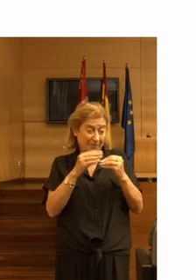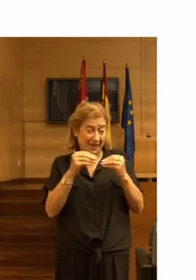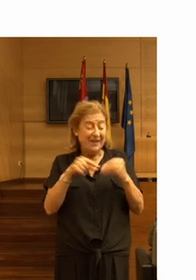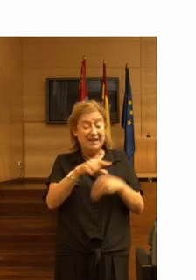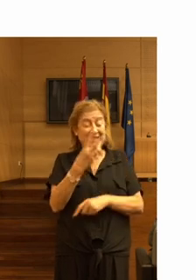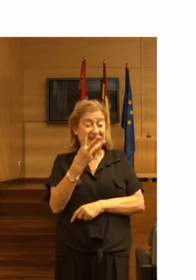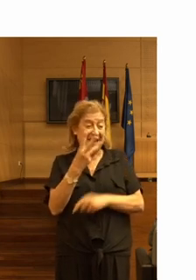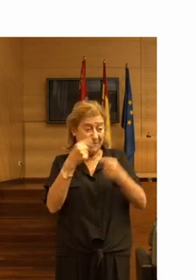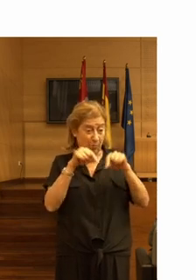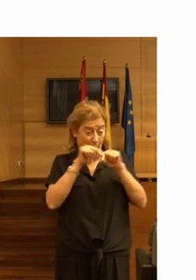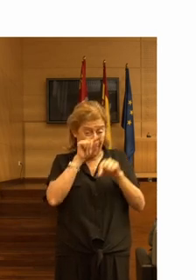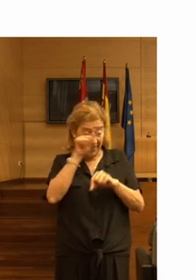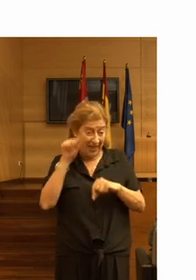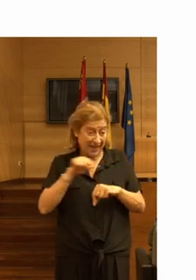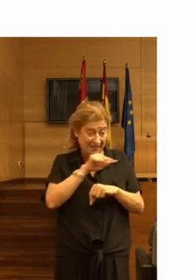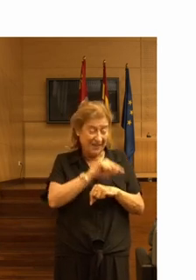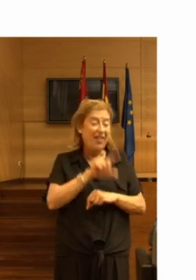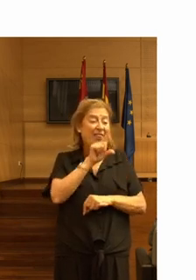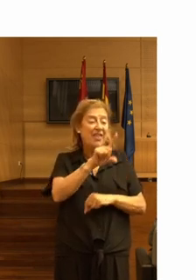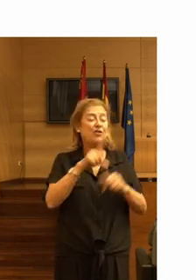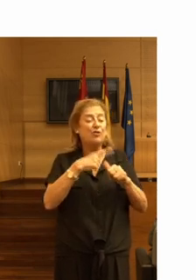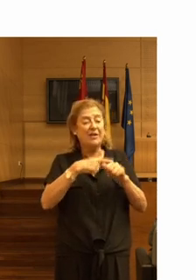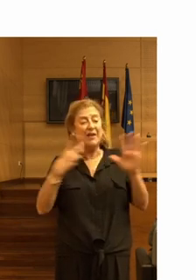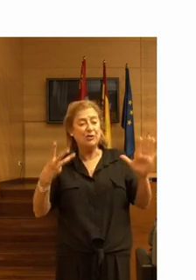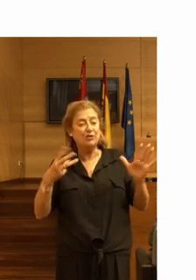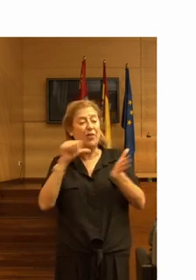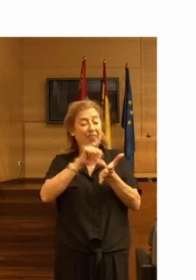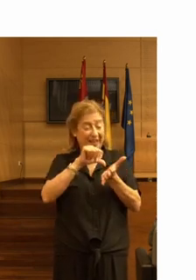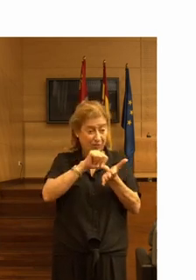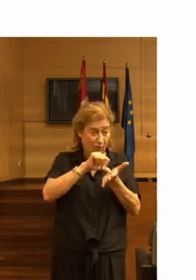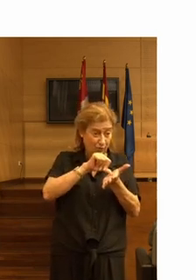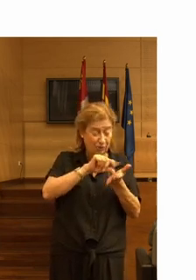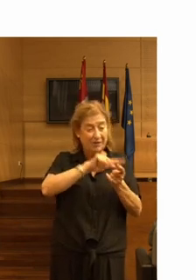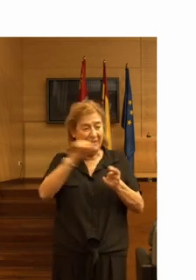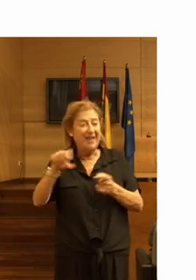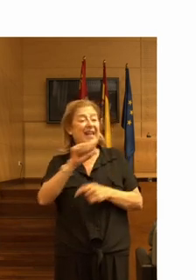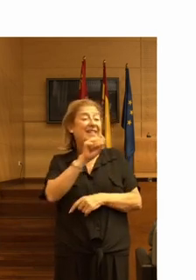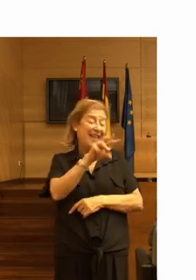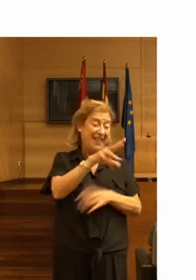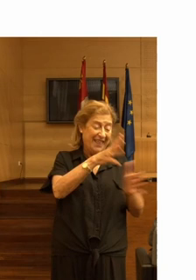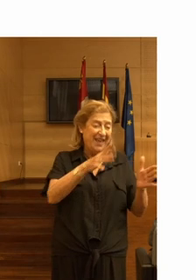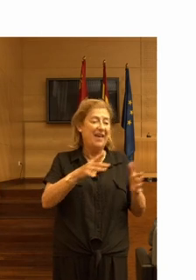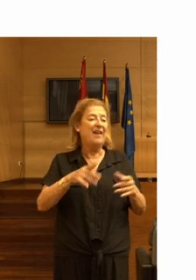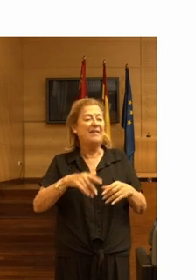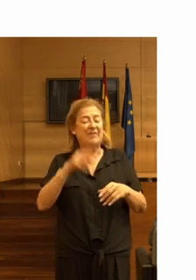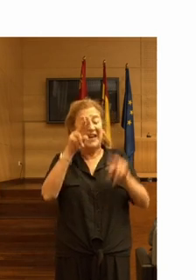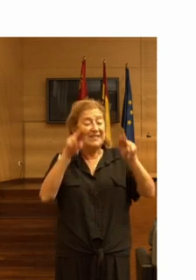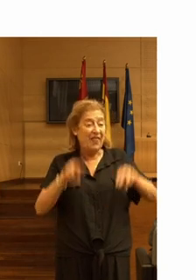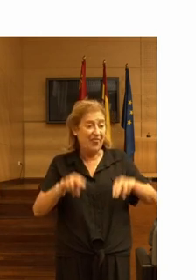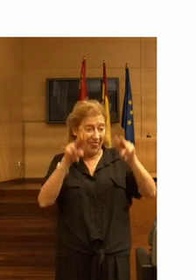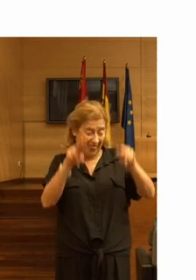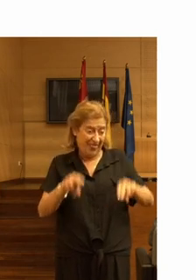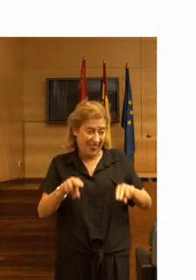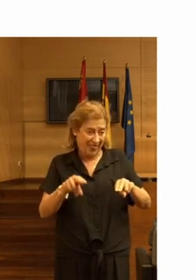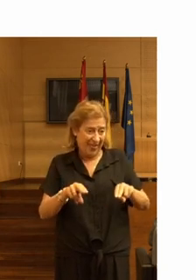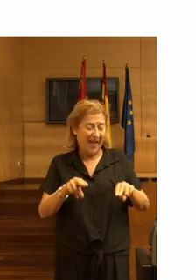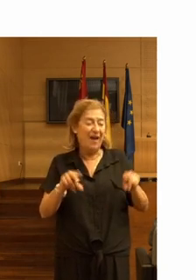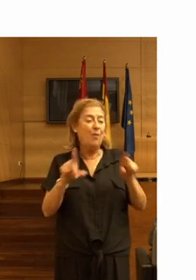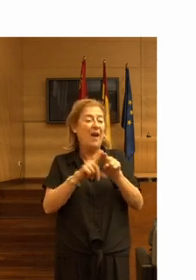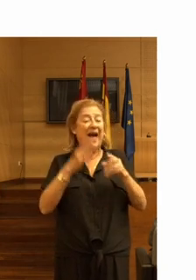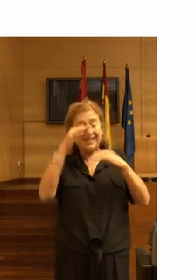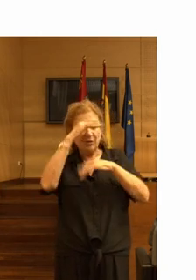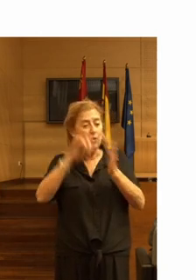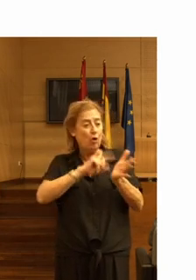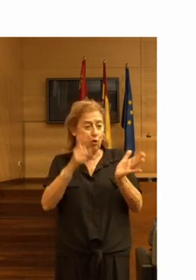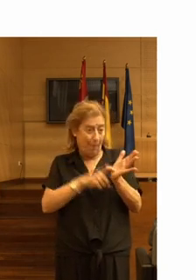tres provincias, 138 centros versus 13 son residencia con camas, es decir, residencia de atención